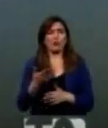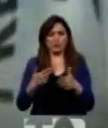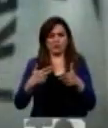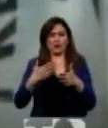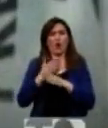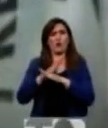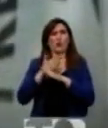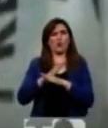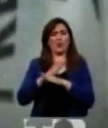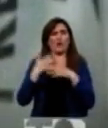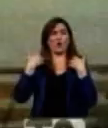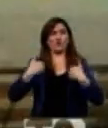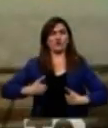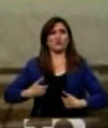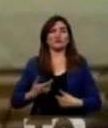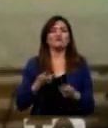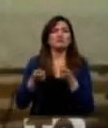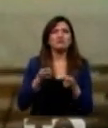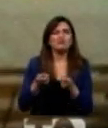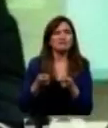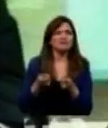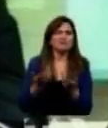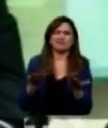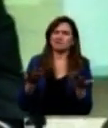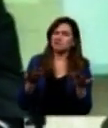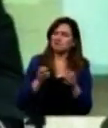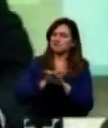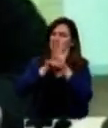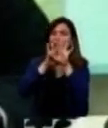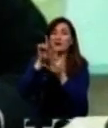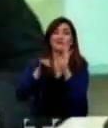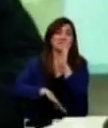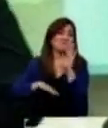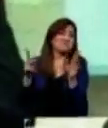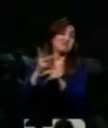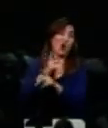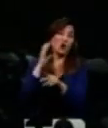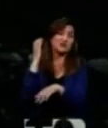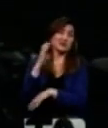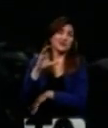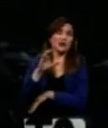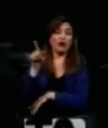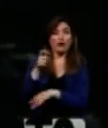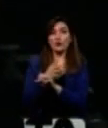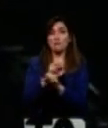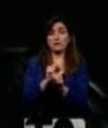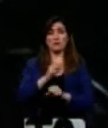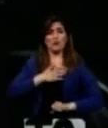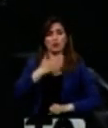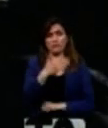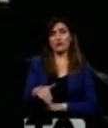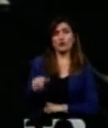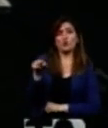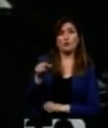el señalamiento es al manejo que se le ha dado el caso. Él, el más criticado de los ministros, defiende su gestión reiterando que la